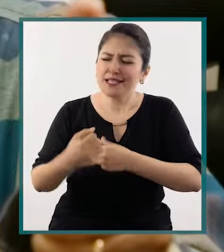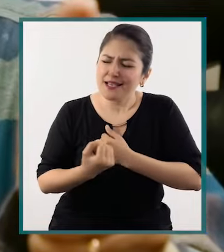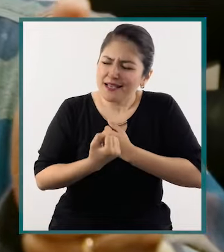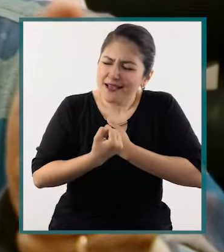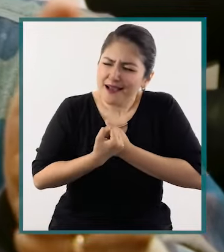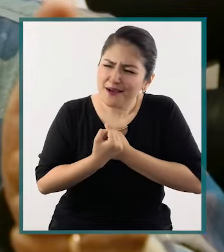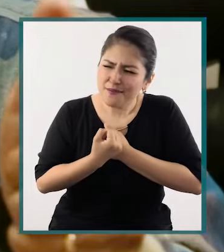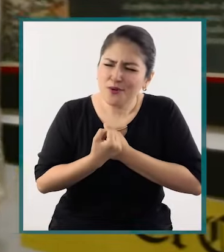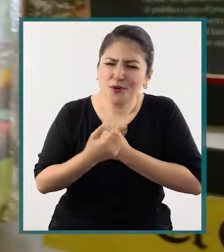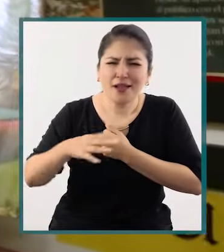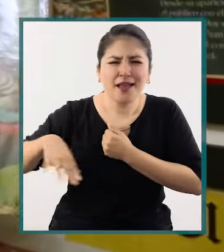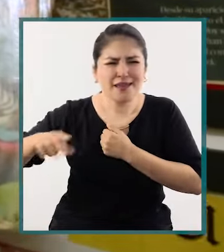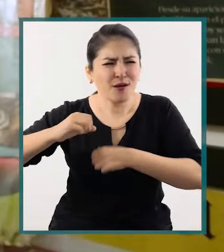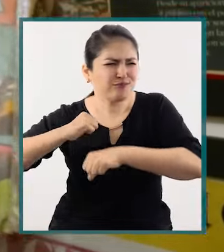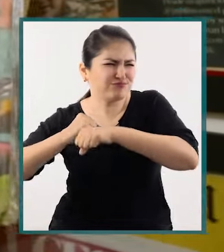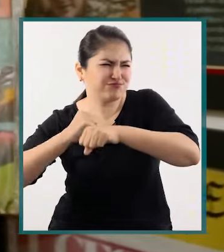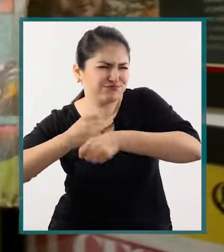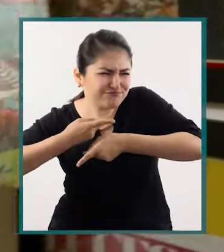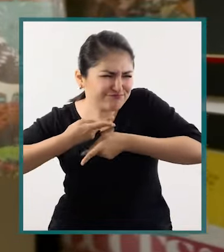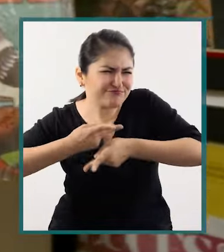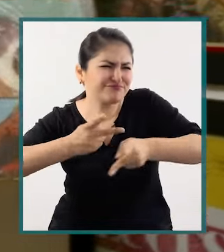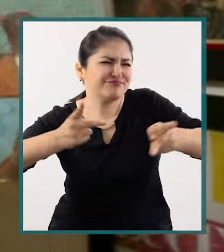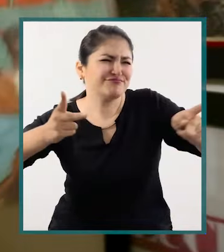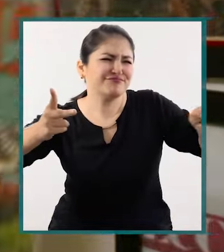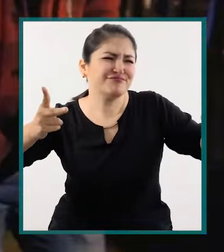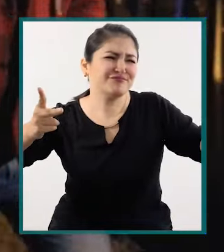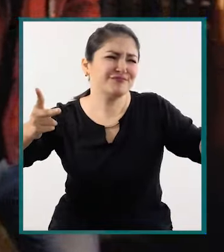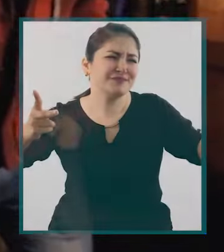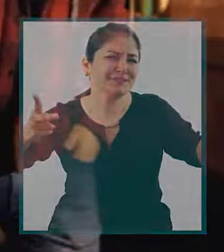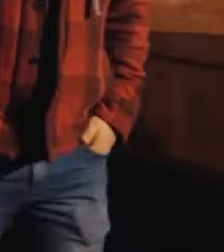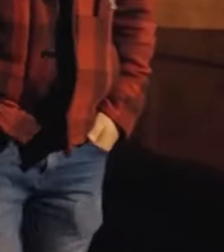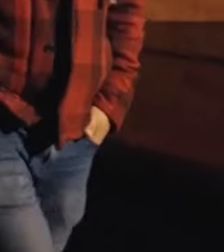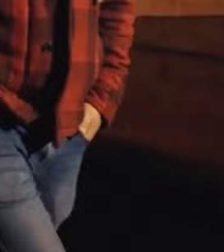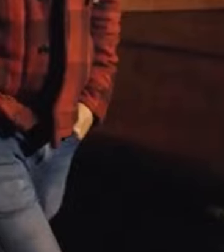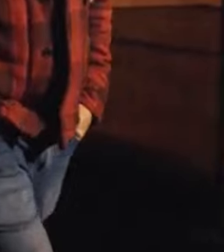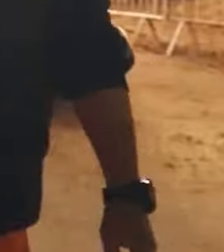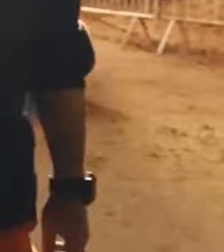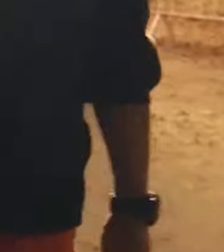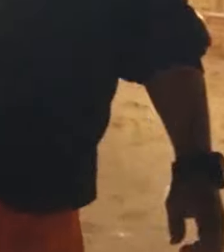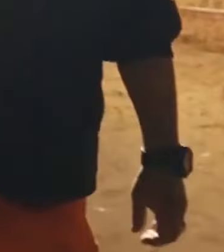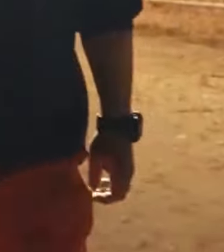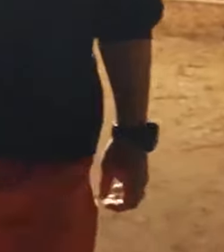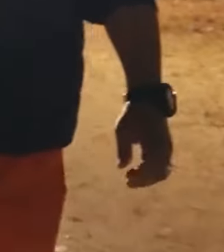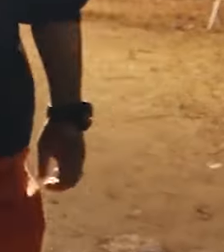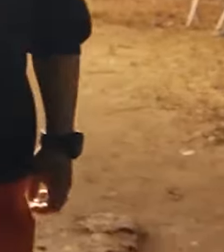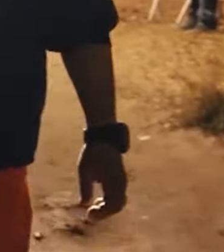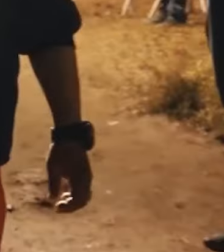proclama desde su Moyobamba querida. Oye, qué rico.